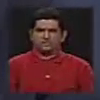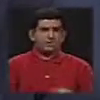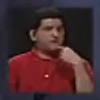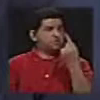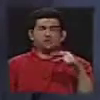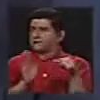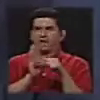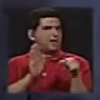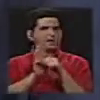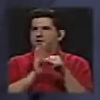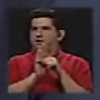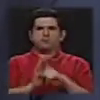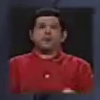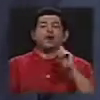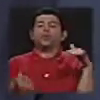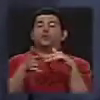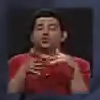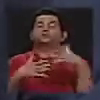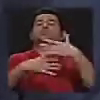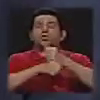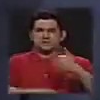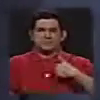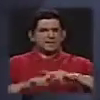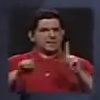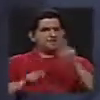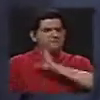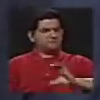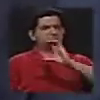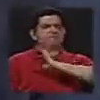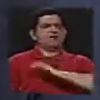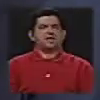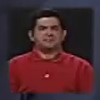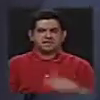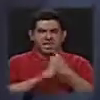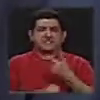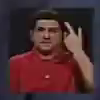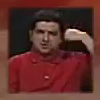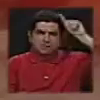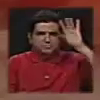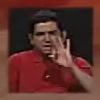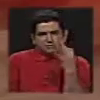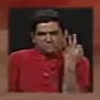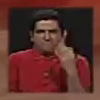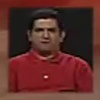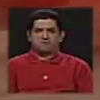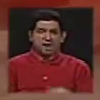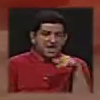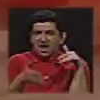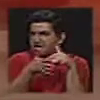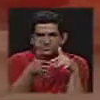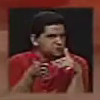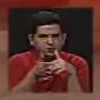ellos lo niegan. Dicen que habían hecho un estudio que tenía otras características, que lo habían hecho en abstracto y que ese estudio